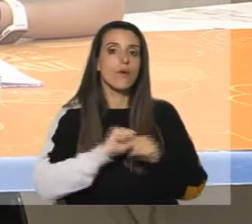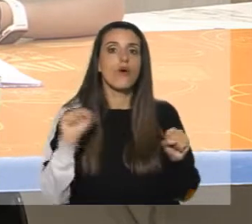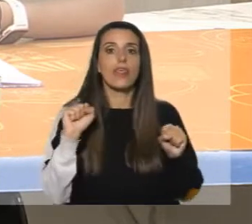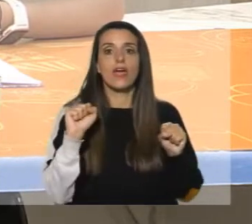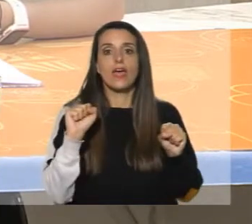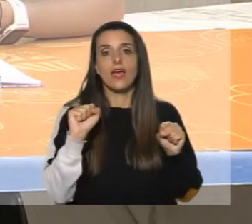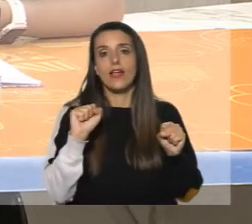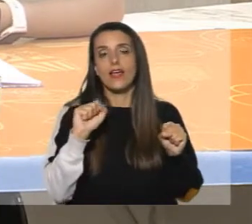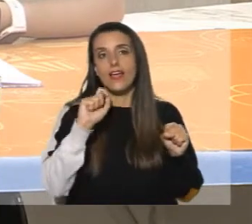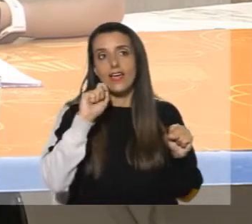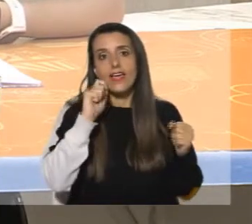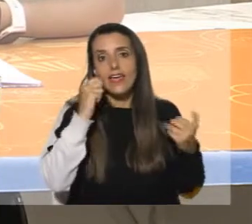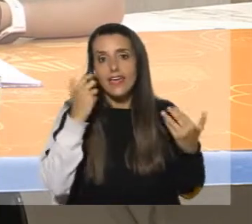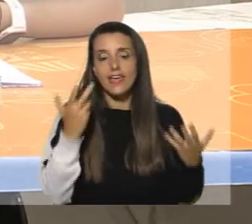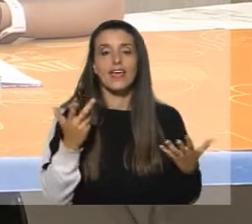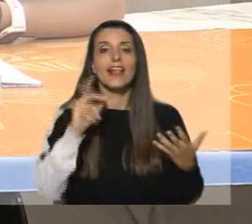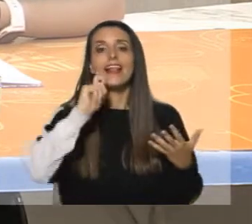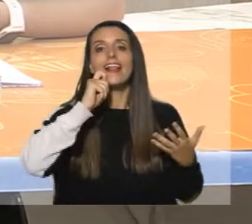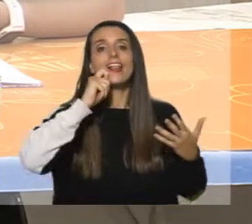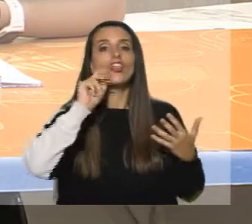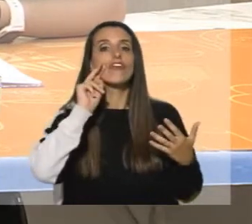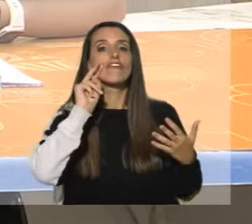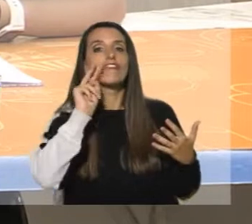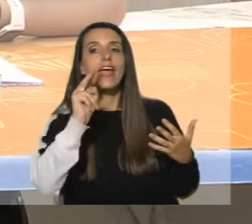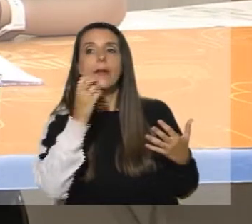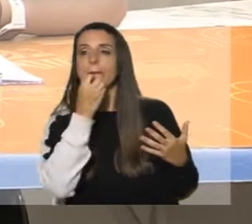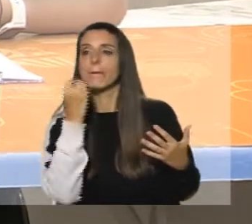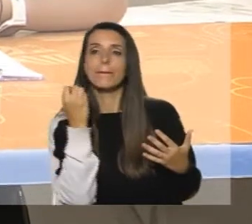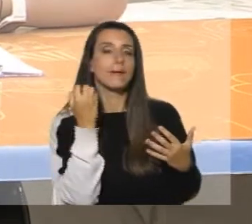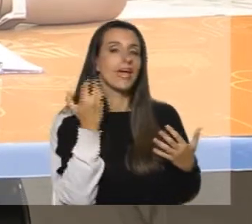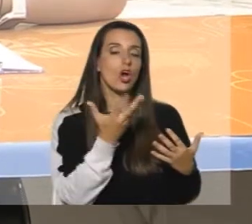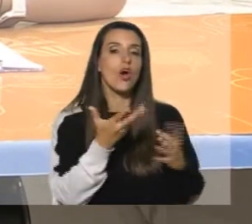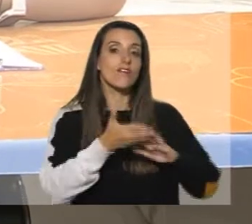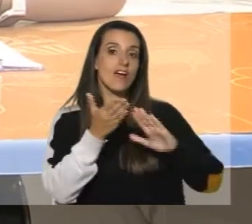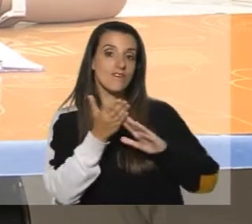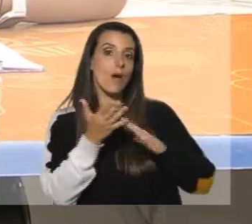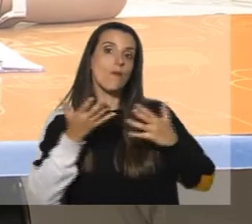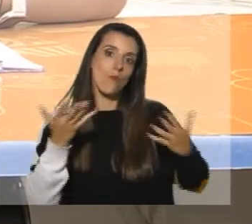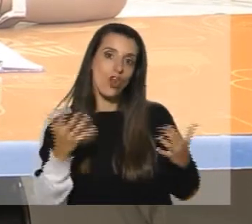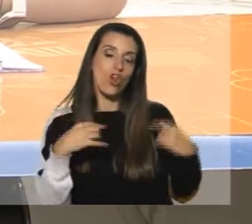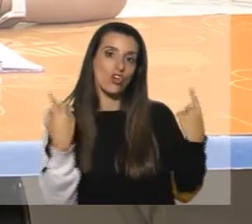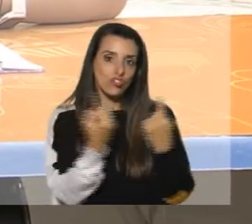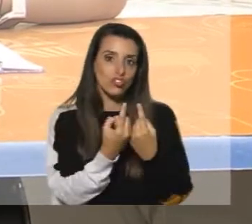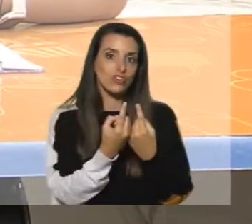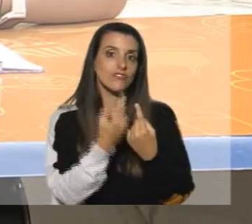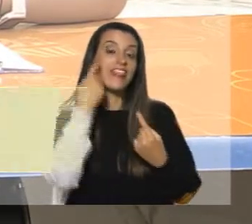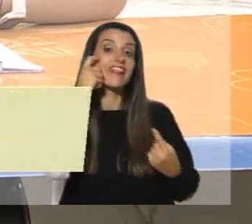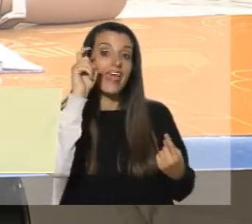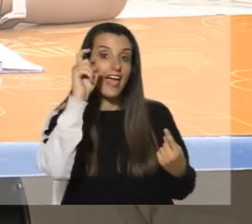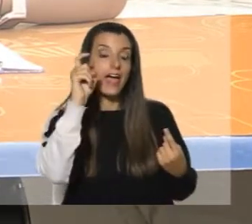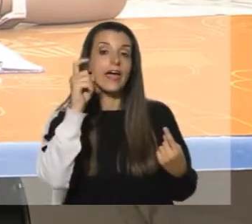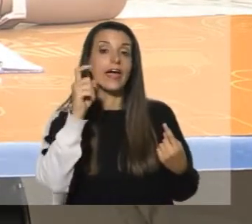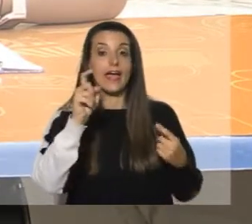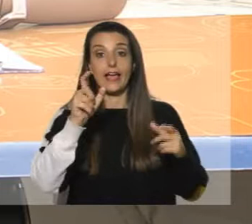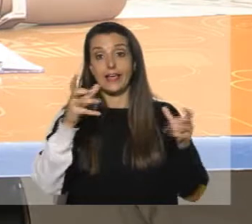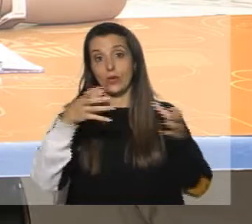apreciarlo el espectáculo que hay adentro la mejor manera vamos a estar bueno nosotros presentando nuestro sistema